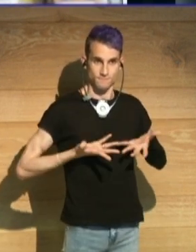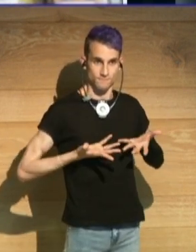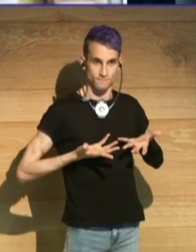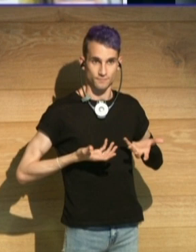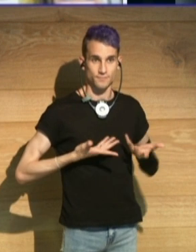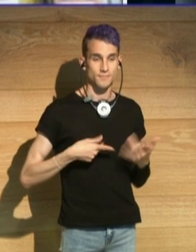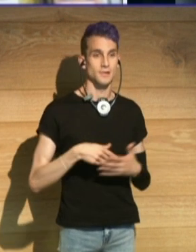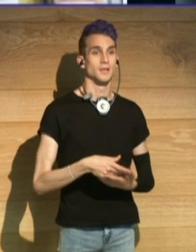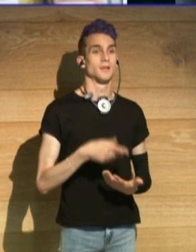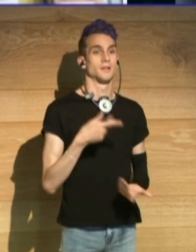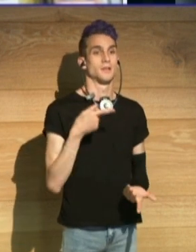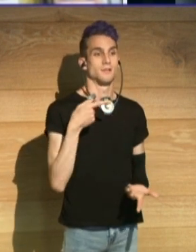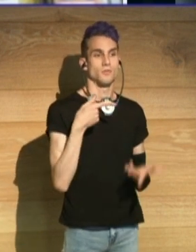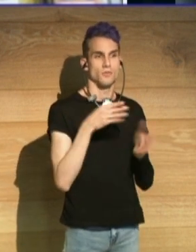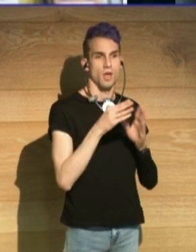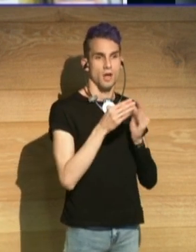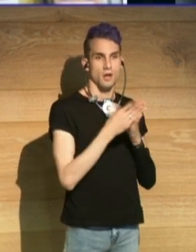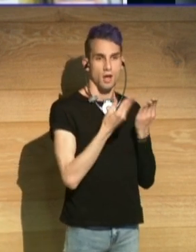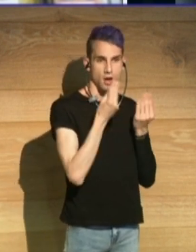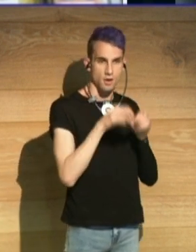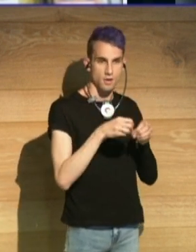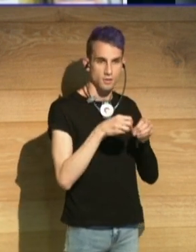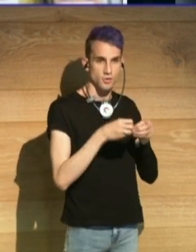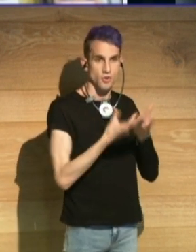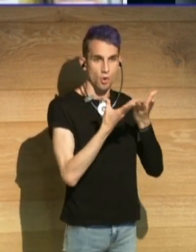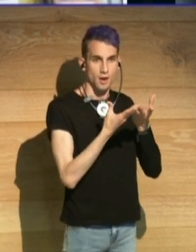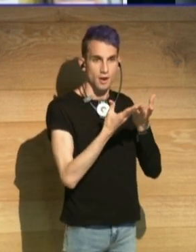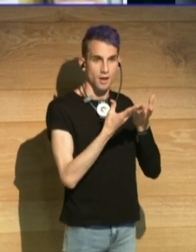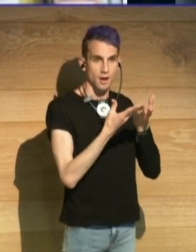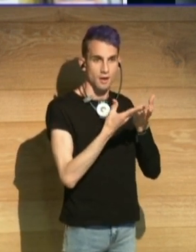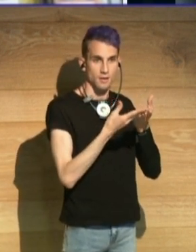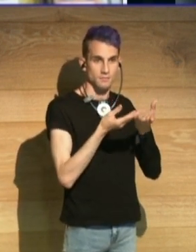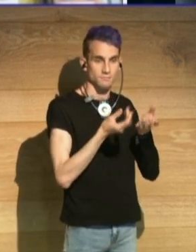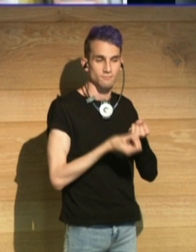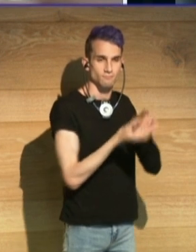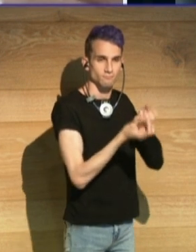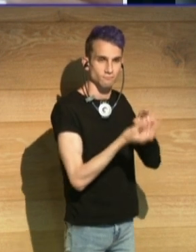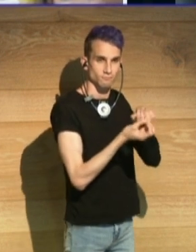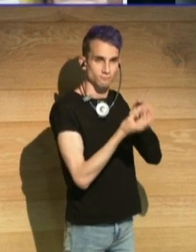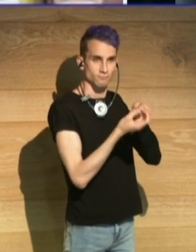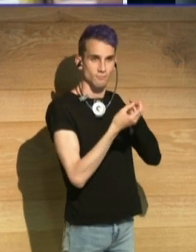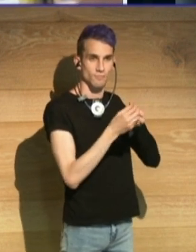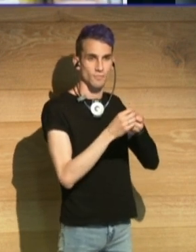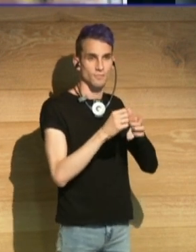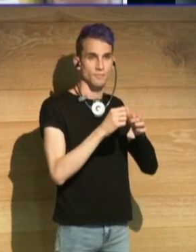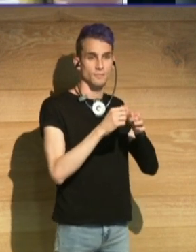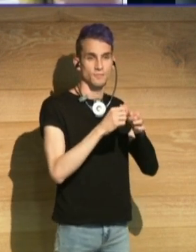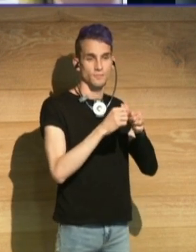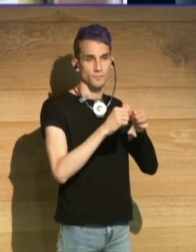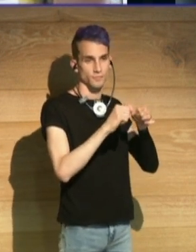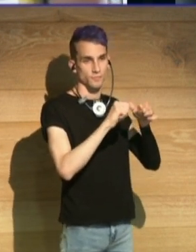Tú no puedes entrar en una novela con la puerta de conocimiento abierta y sumergirte en una vida vivida hace 100 años,